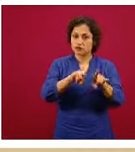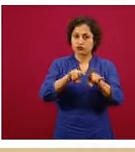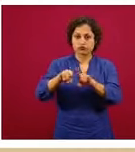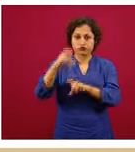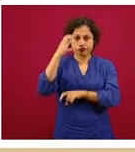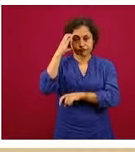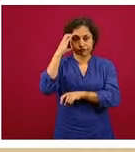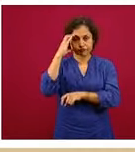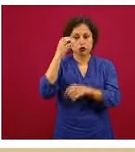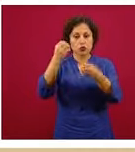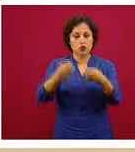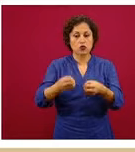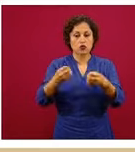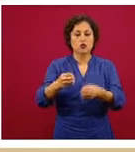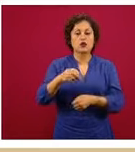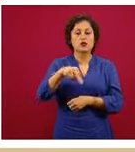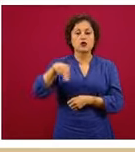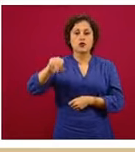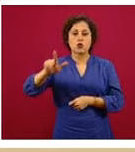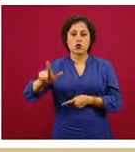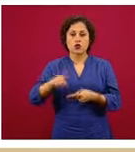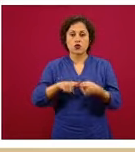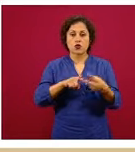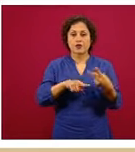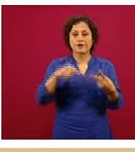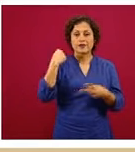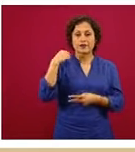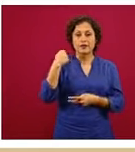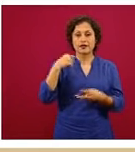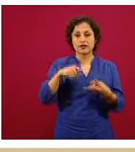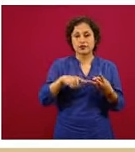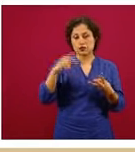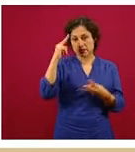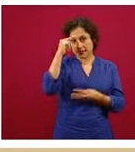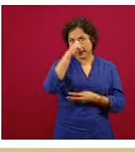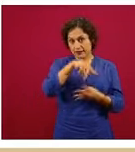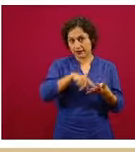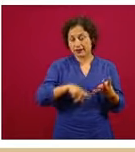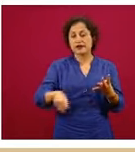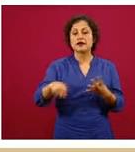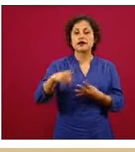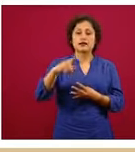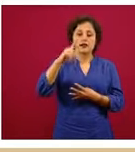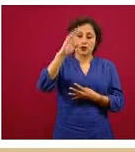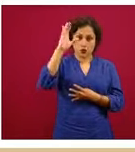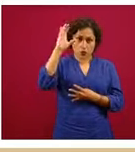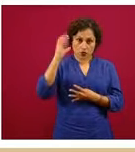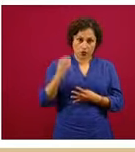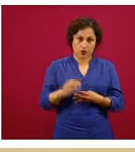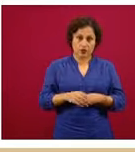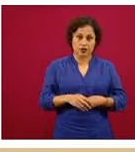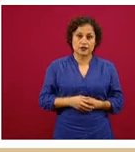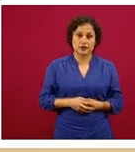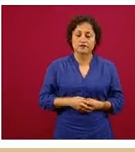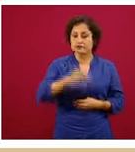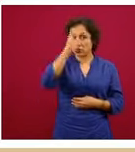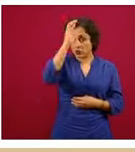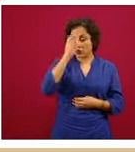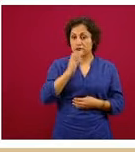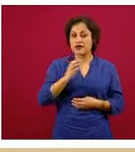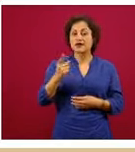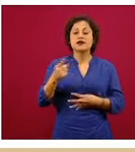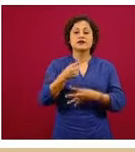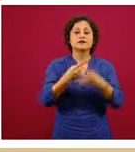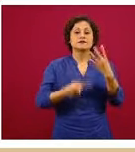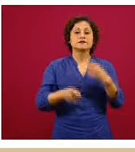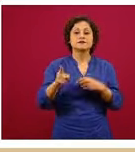nacional: Nuevo León, Tabasco, Nayarit y Coahuila. y los demás estados teniendo una buena disponibilidad,